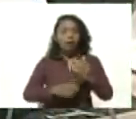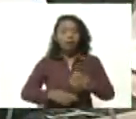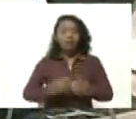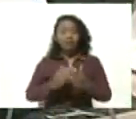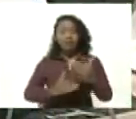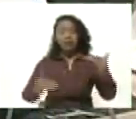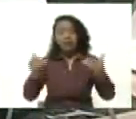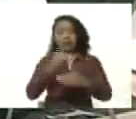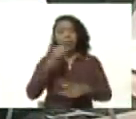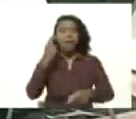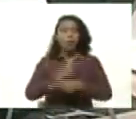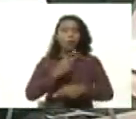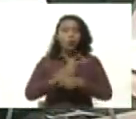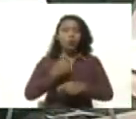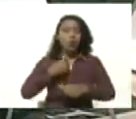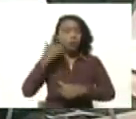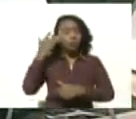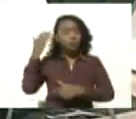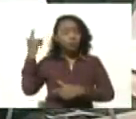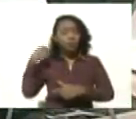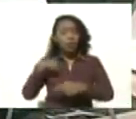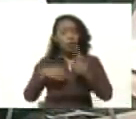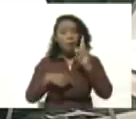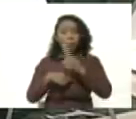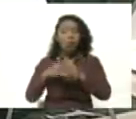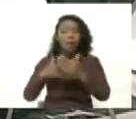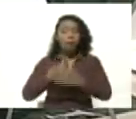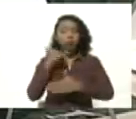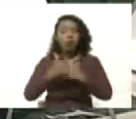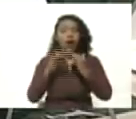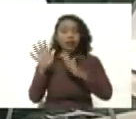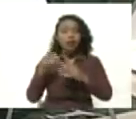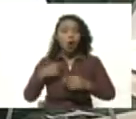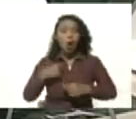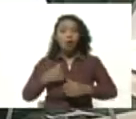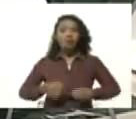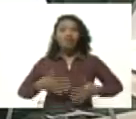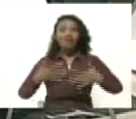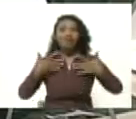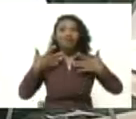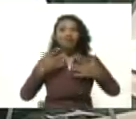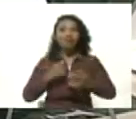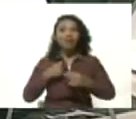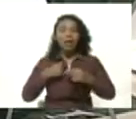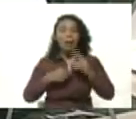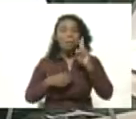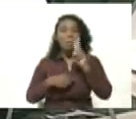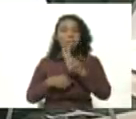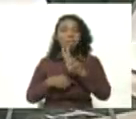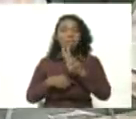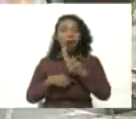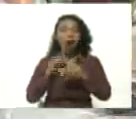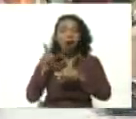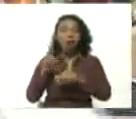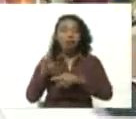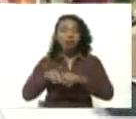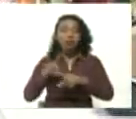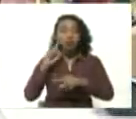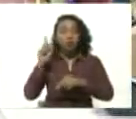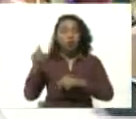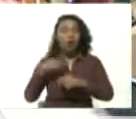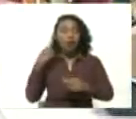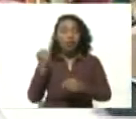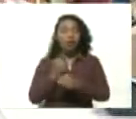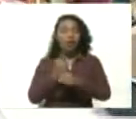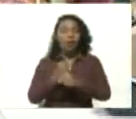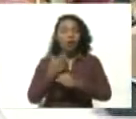competencia. Ya estoy soñando. Yo cuando veo un proyecto así me emociono. Y ya me veo, pues, allí vamos a iniciar las obras.